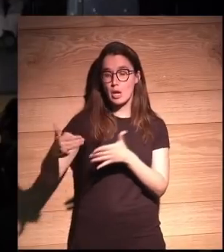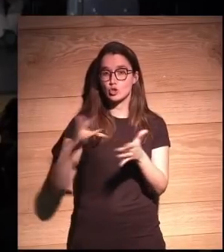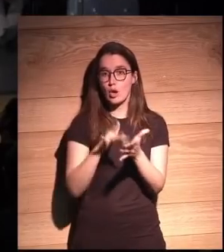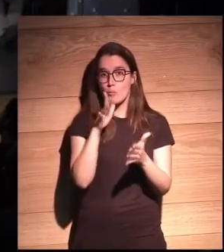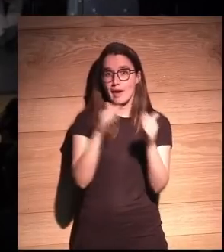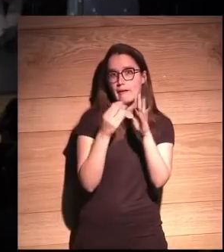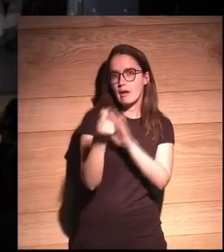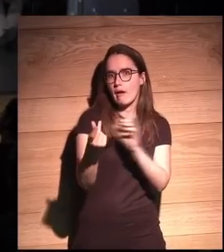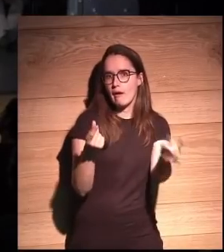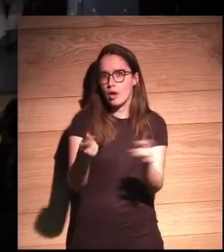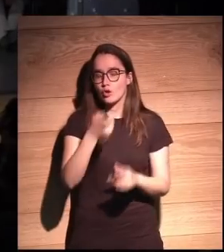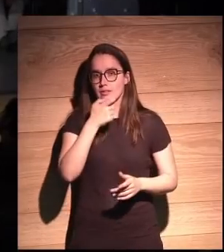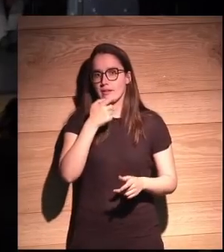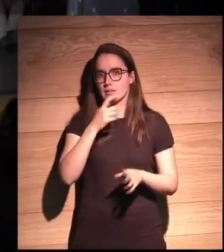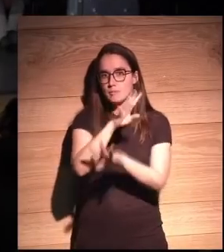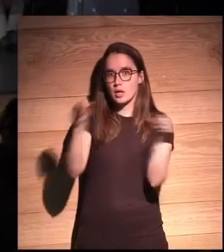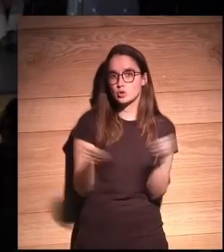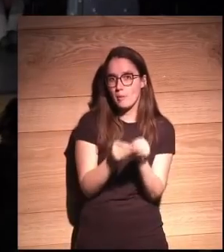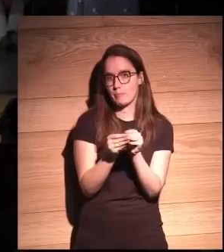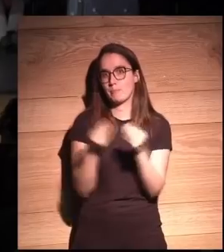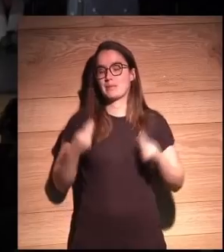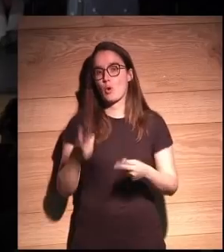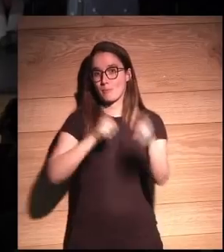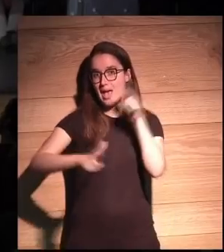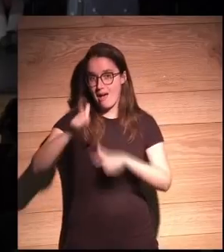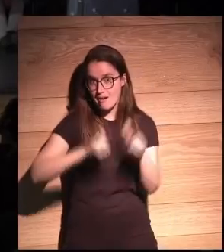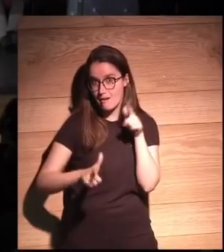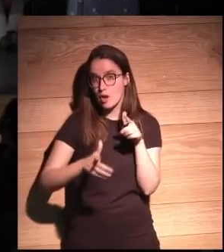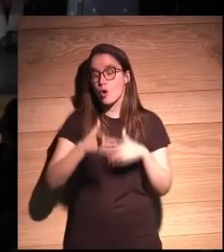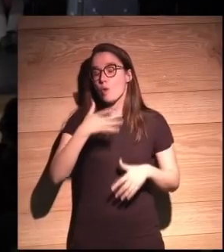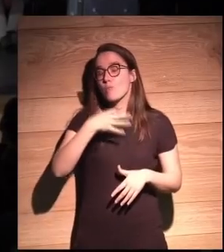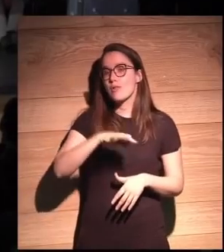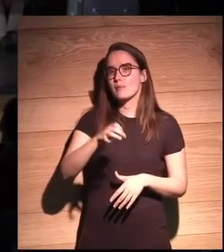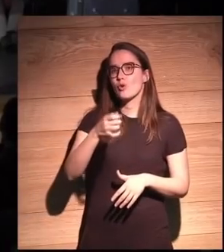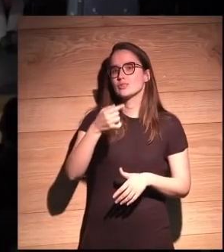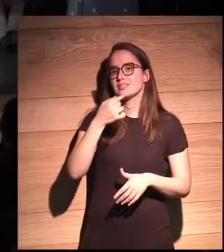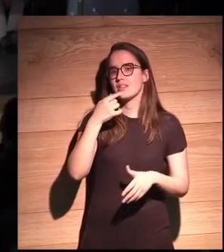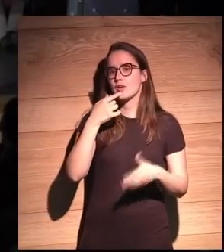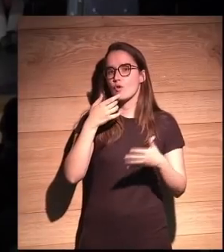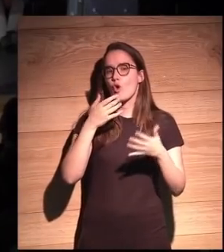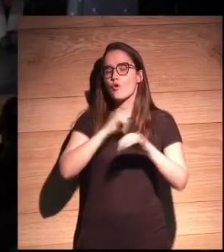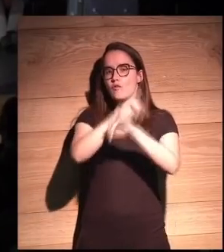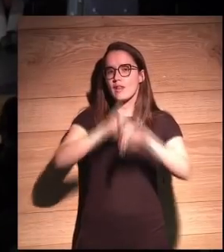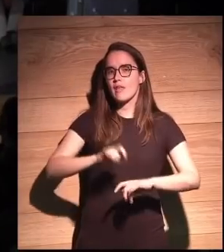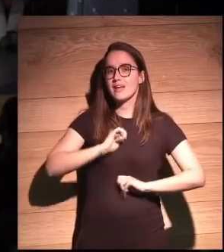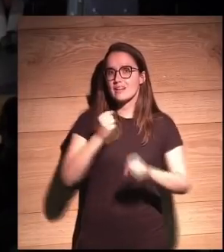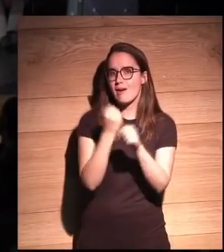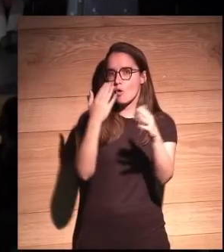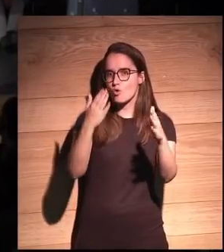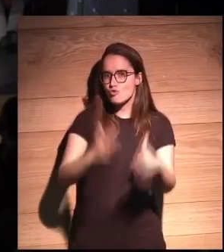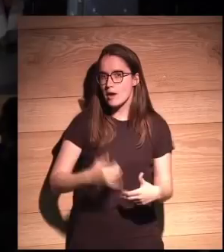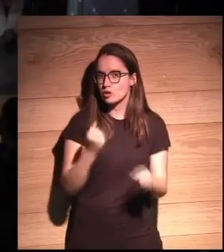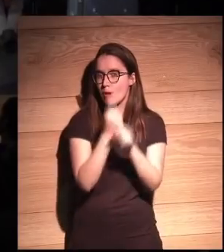casa. Pues los ingleses lo resumen en travel, ¿no? O sea que podríamos decir que la felicidad está en no trabajar. No,